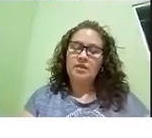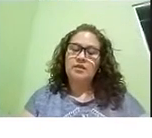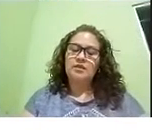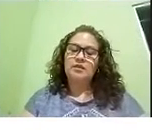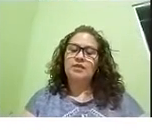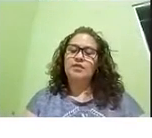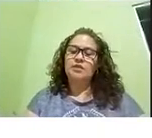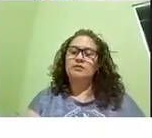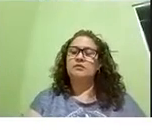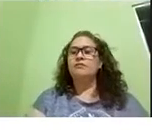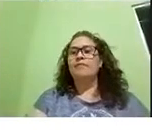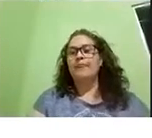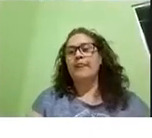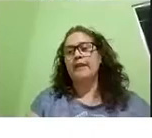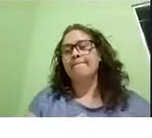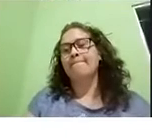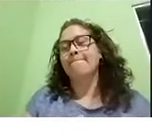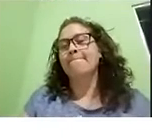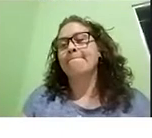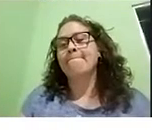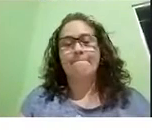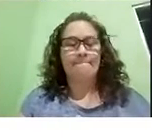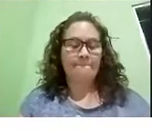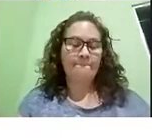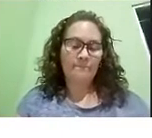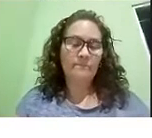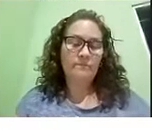¿Se acuerda de los sonidos de las vocales?